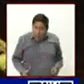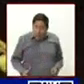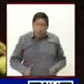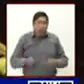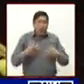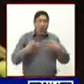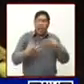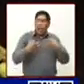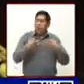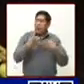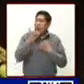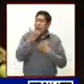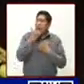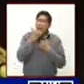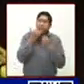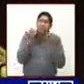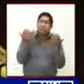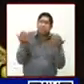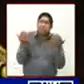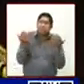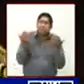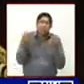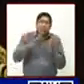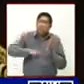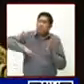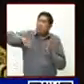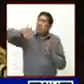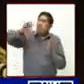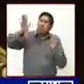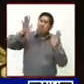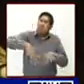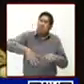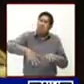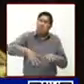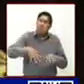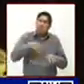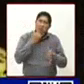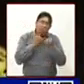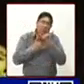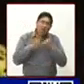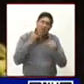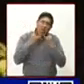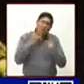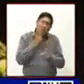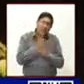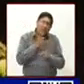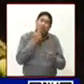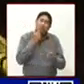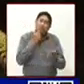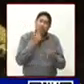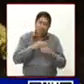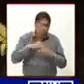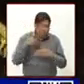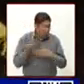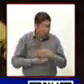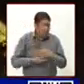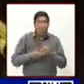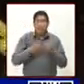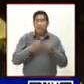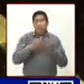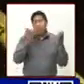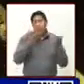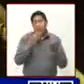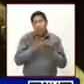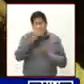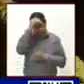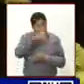de la alcaldía para que nos explique qué fue lo que sucedió se cayó el muro hubo un desborde para que tengamos la información correcta Bienvenido al día cómo estás muy muy